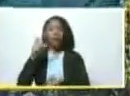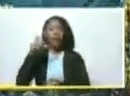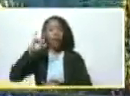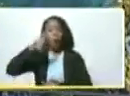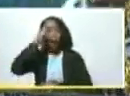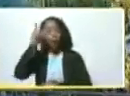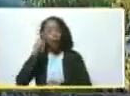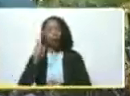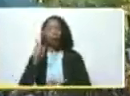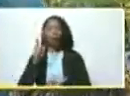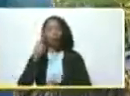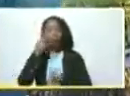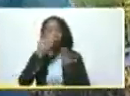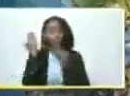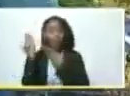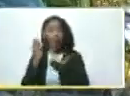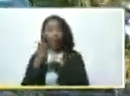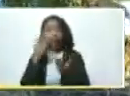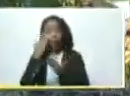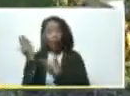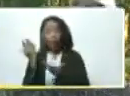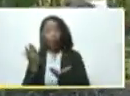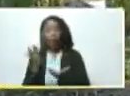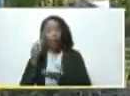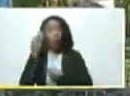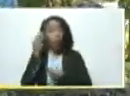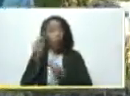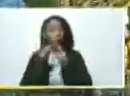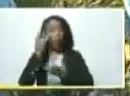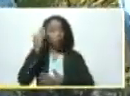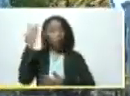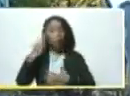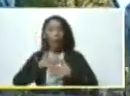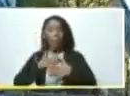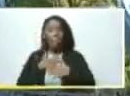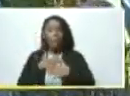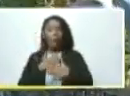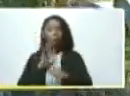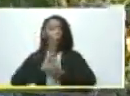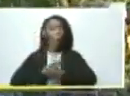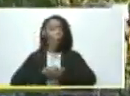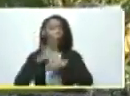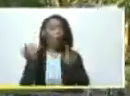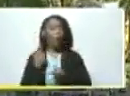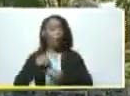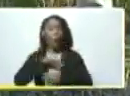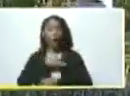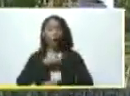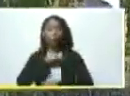Bernal, Castro Soteldo, Brenda. Dígame. Es un sueño para mí, porque